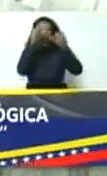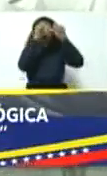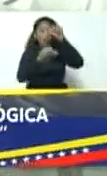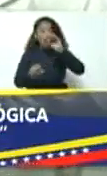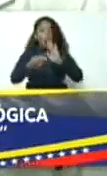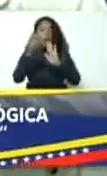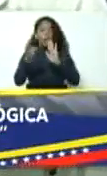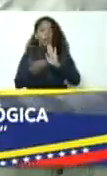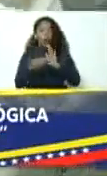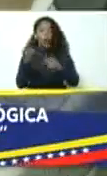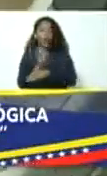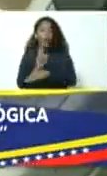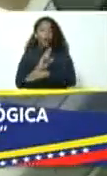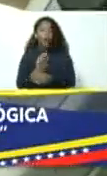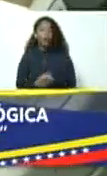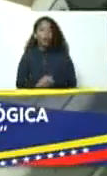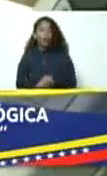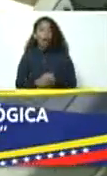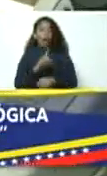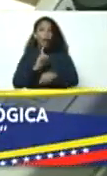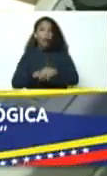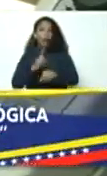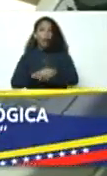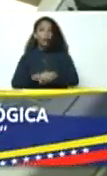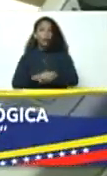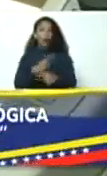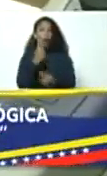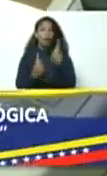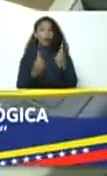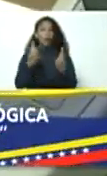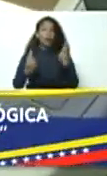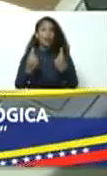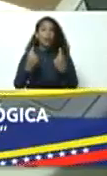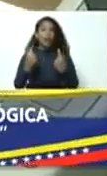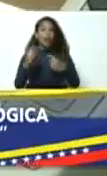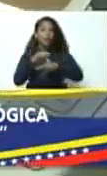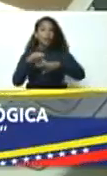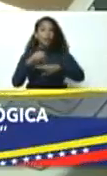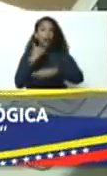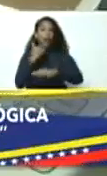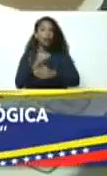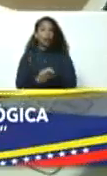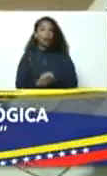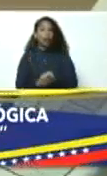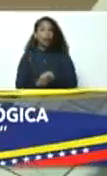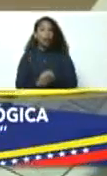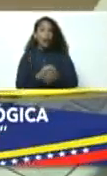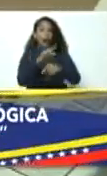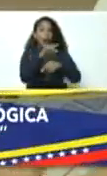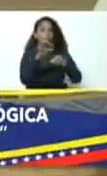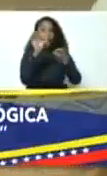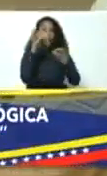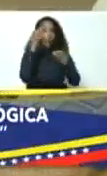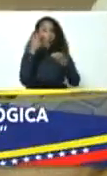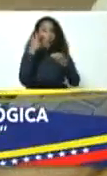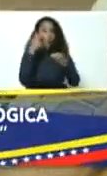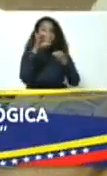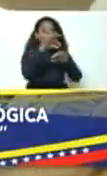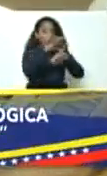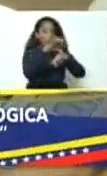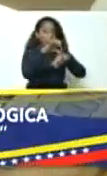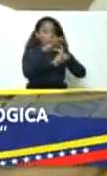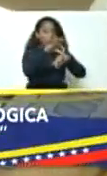oportuno y rápido al momento que el paciente está siendo intervenido. El cirujano extrae la muestra, nosotros